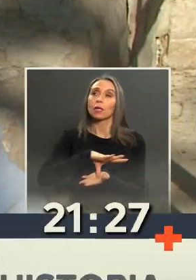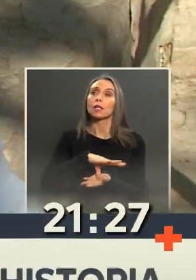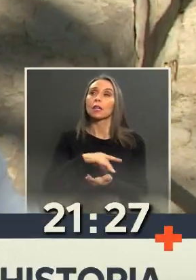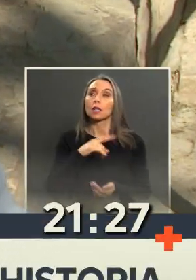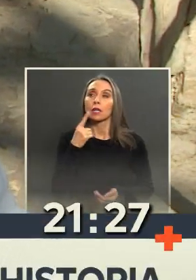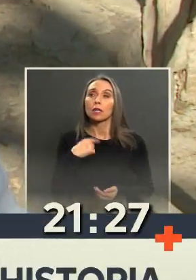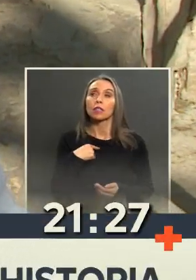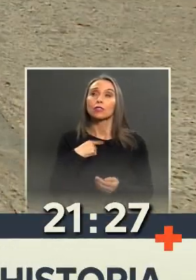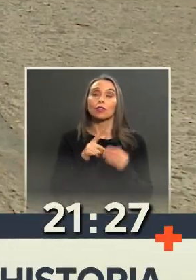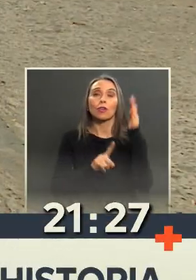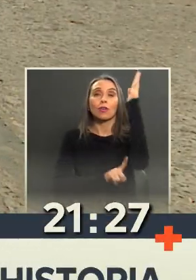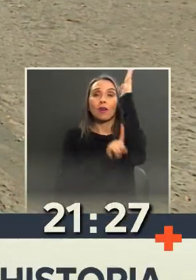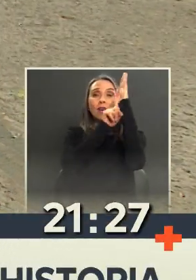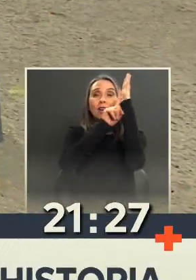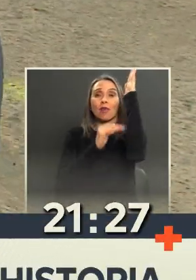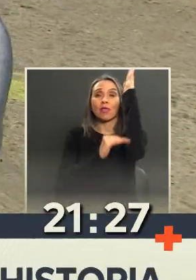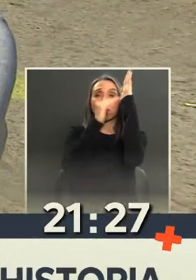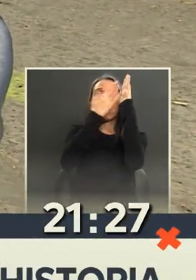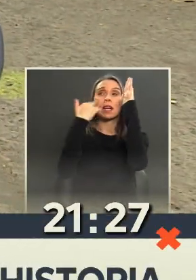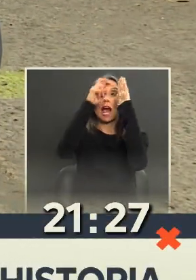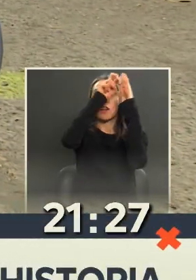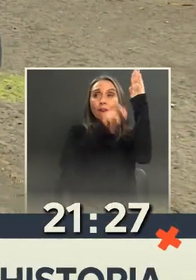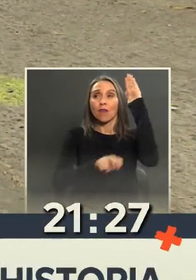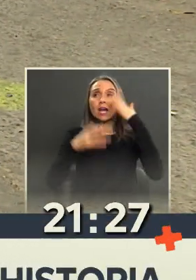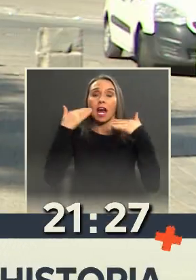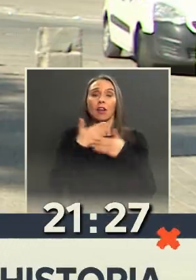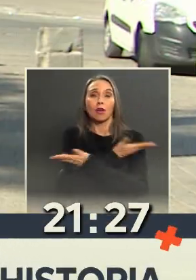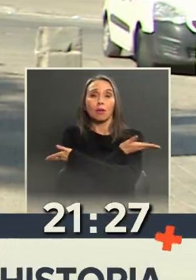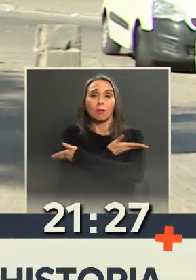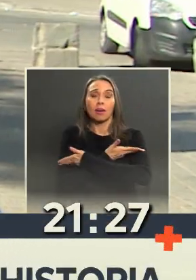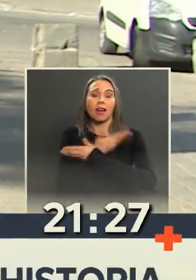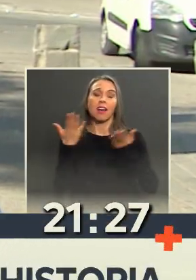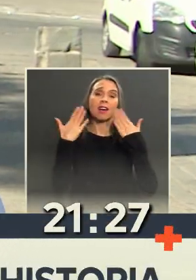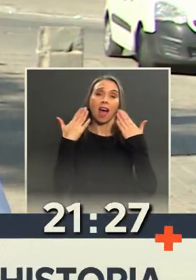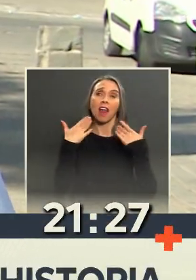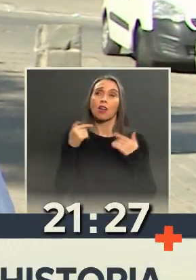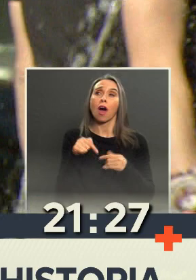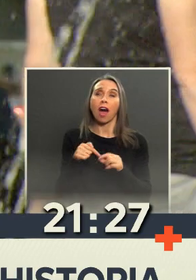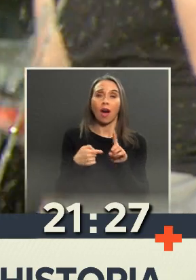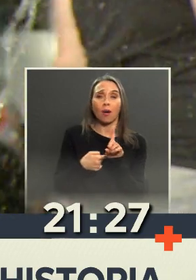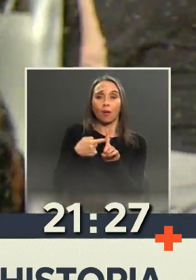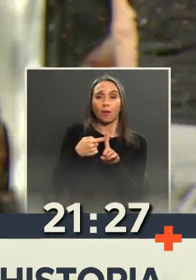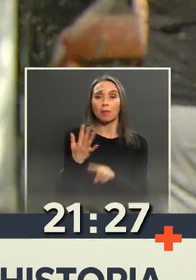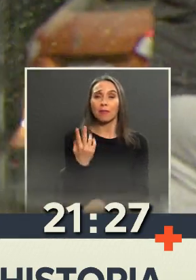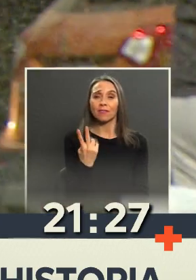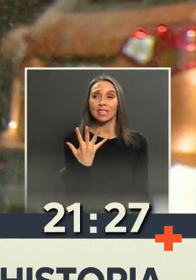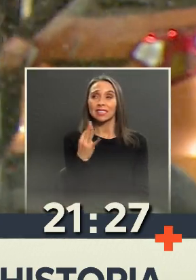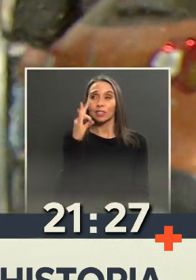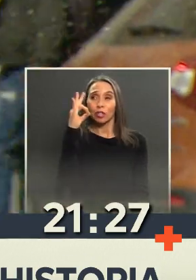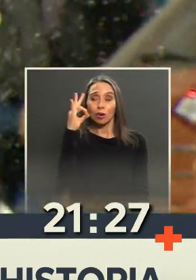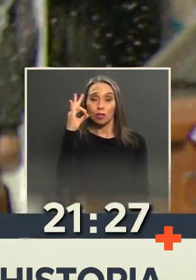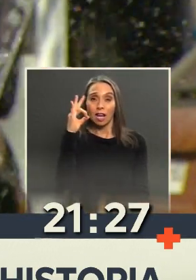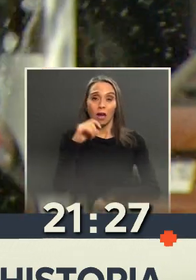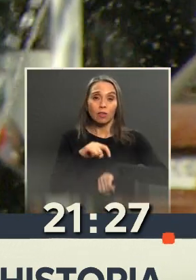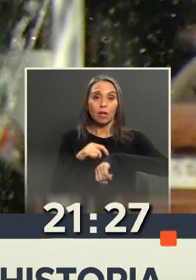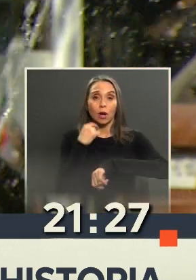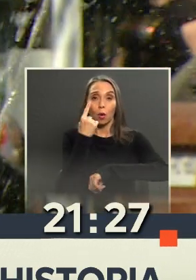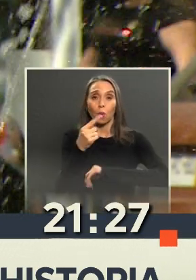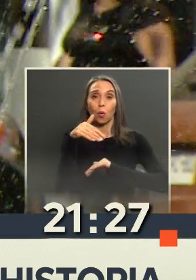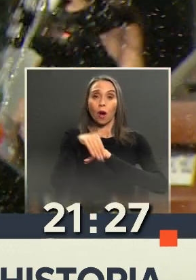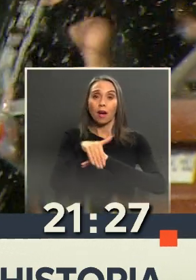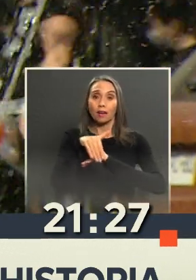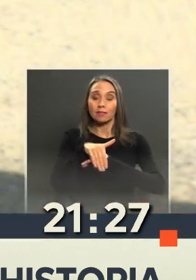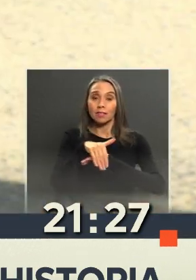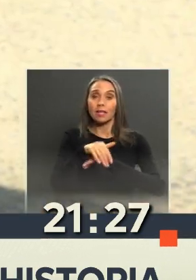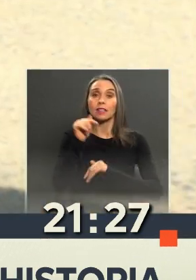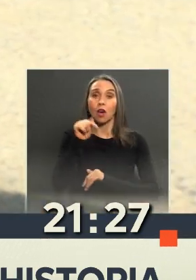tenía mucho calor hasta los 25 grados y eso cerca de la una de la tarde porque hoy